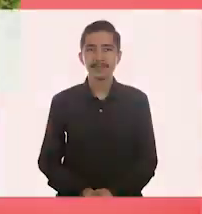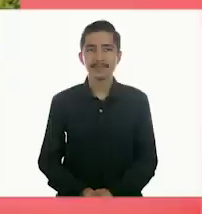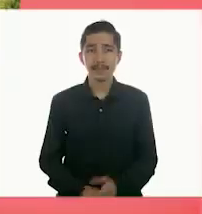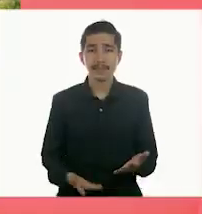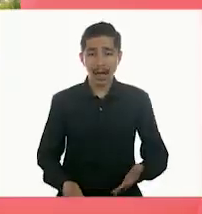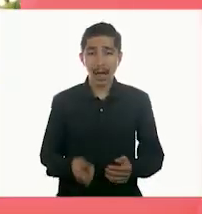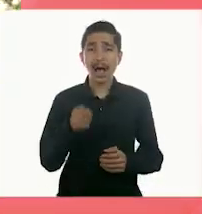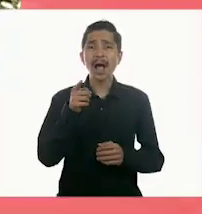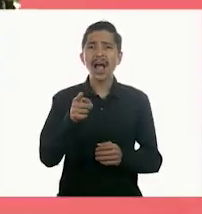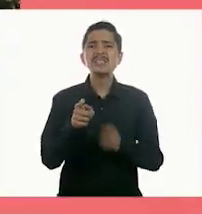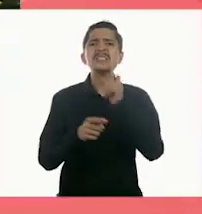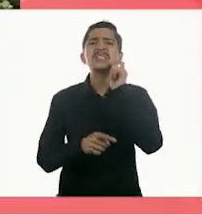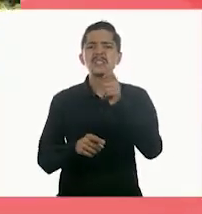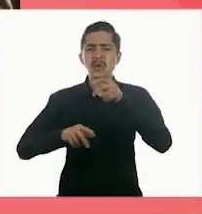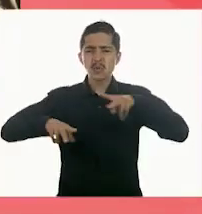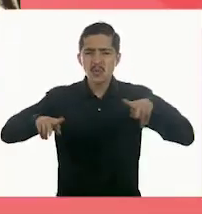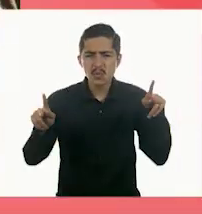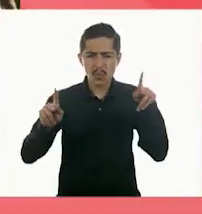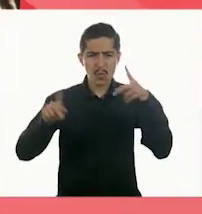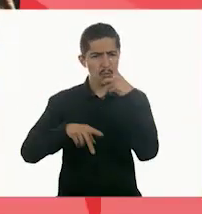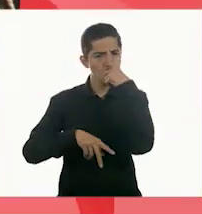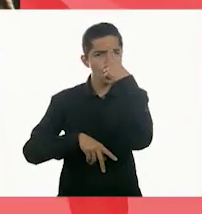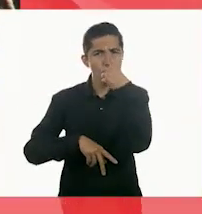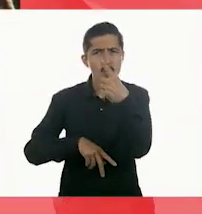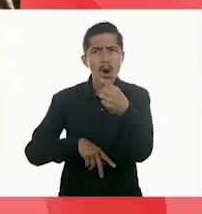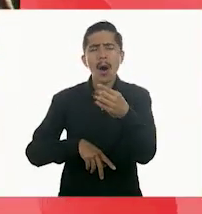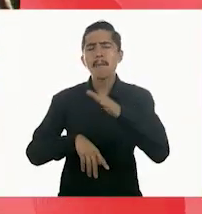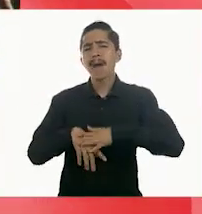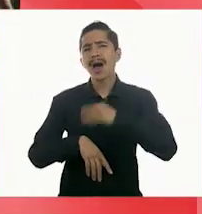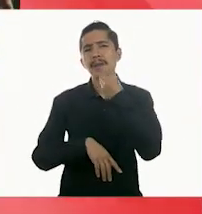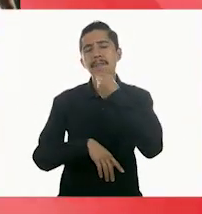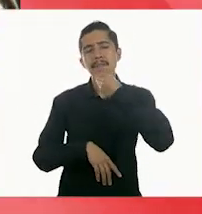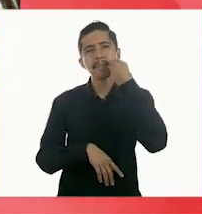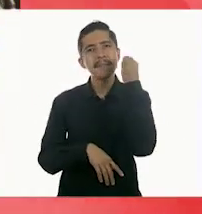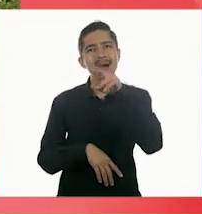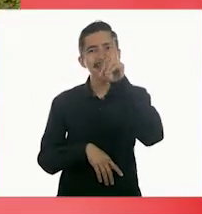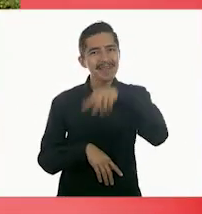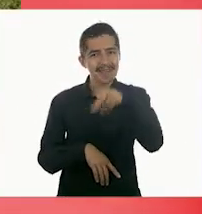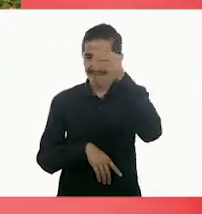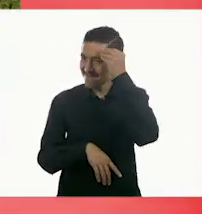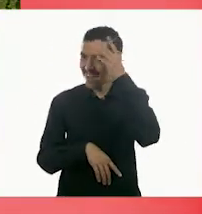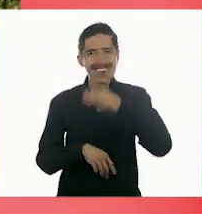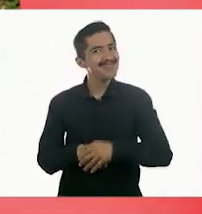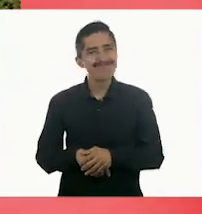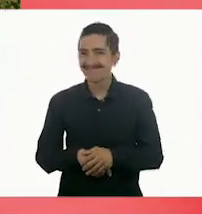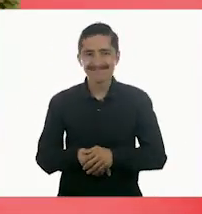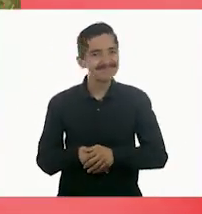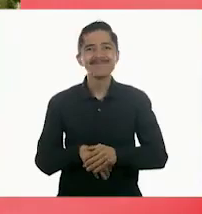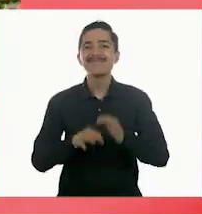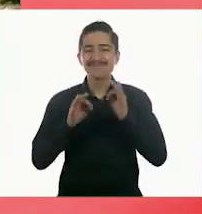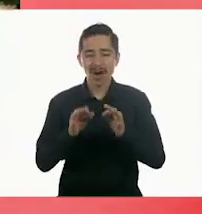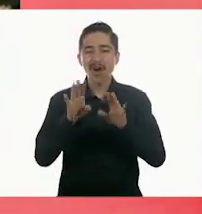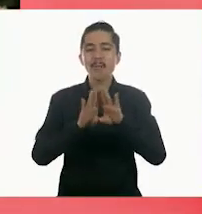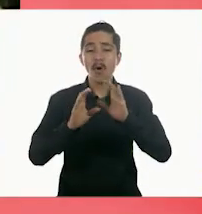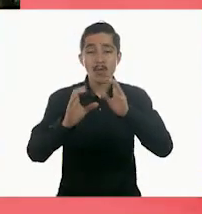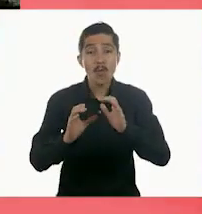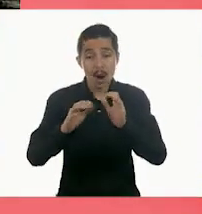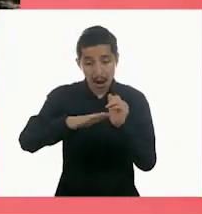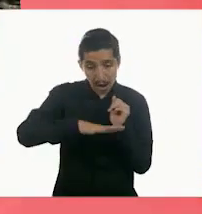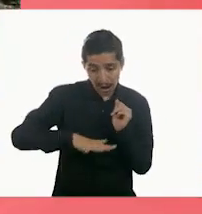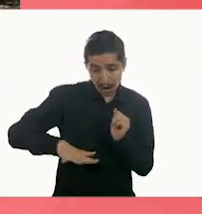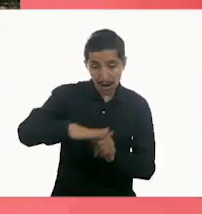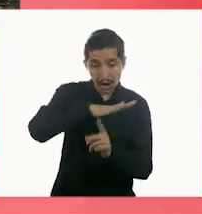El Santuario de las Garzas es un espectáculo inolvidable que nos recuerda la importancia de cuidar el entorno